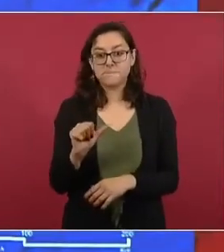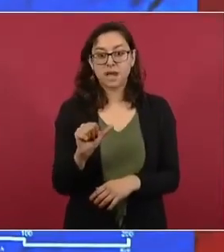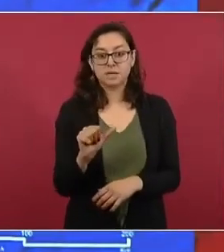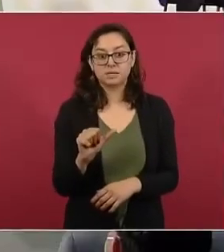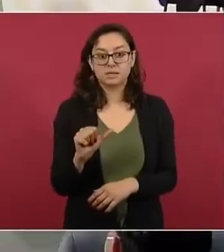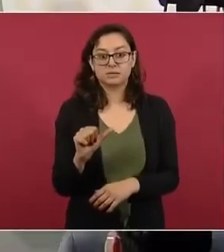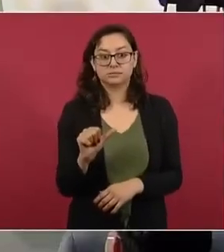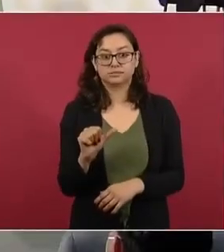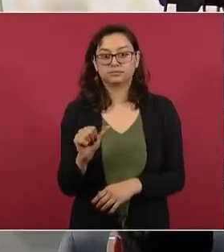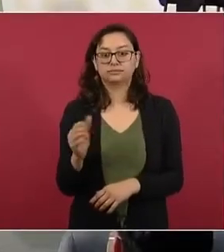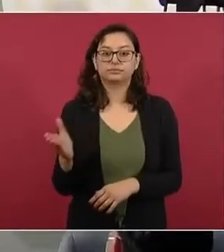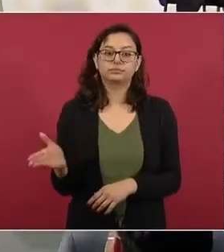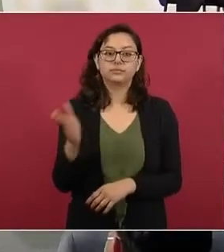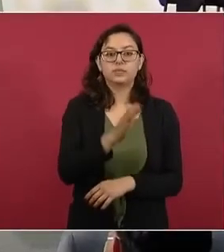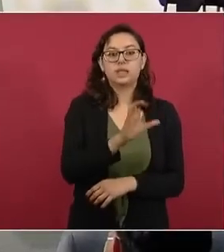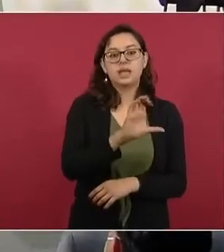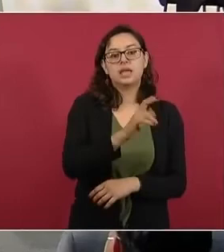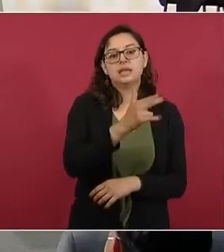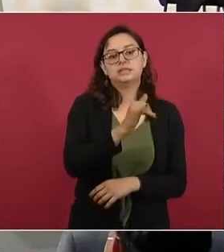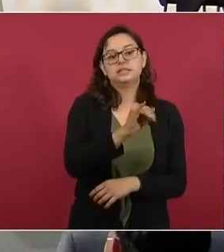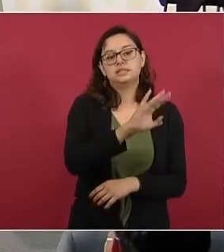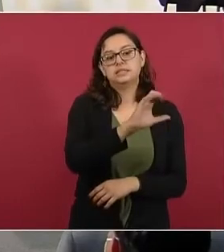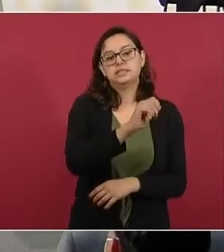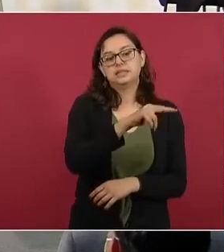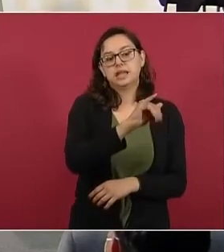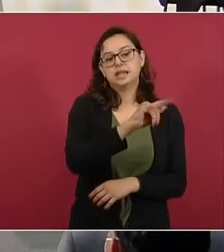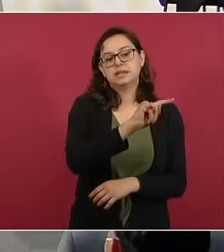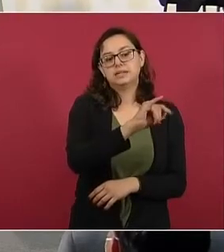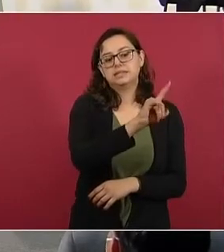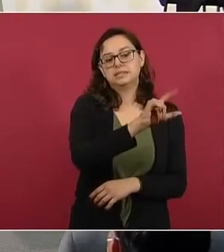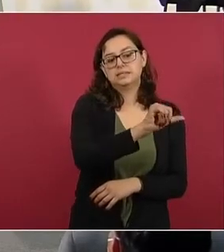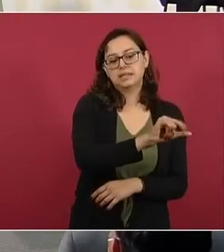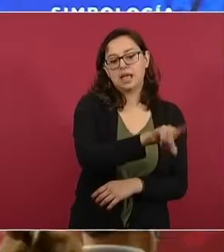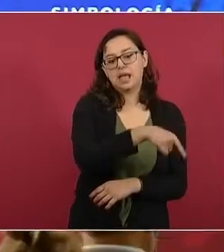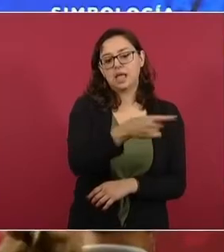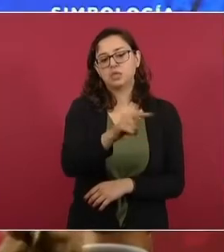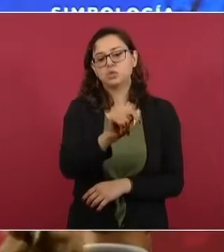Itzá, aquí está Tulum y aquí está Cobá, aquí en medio.